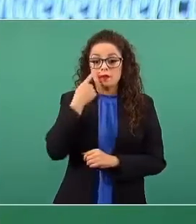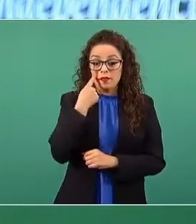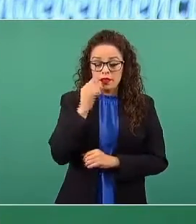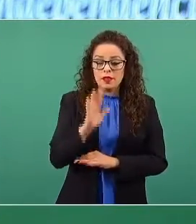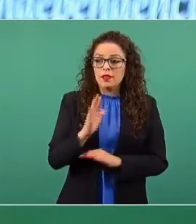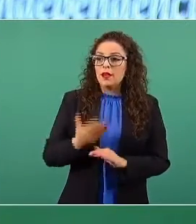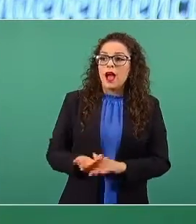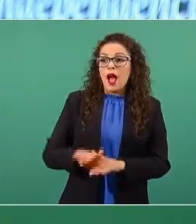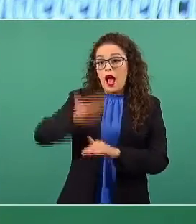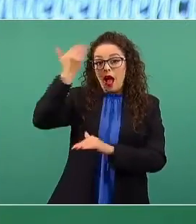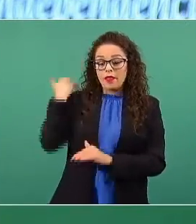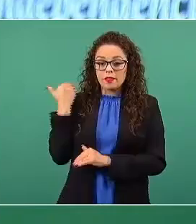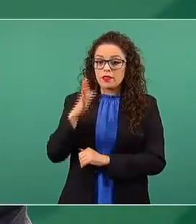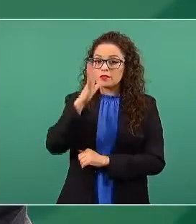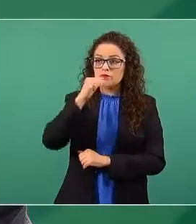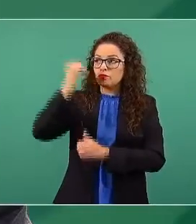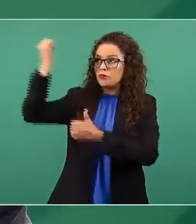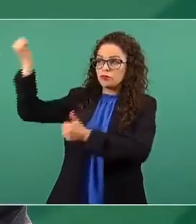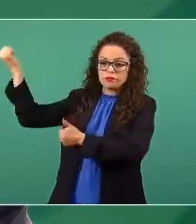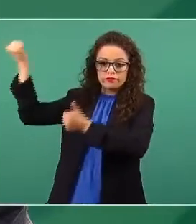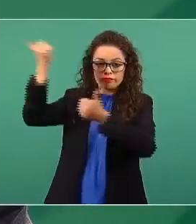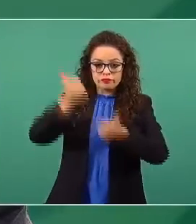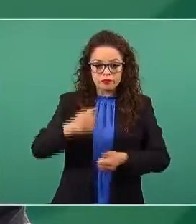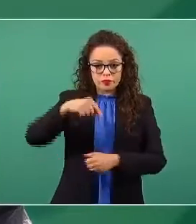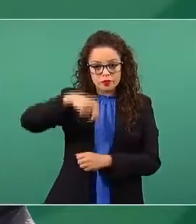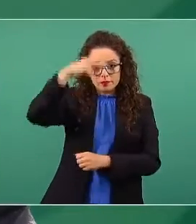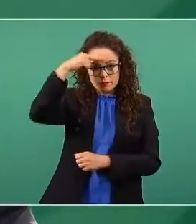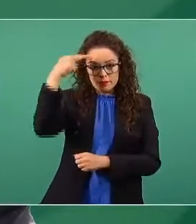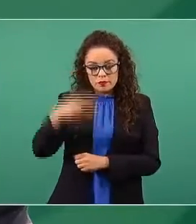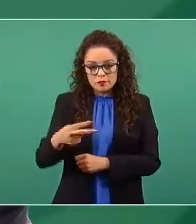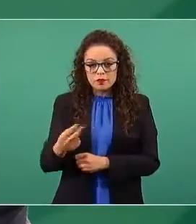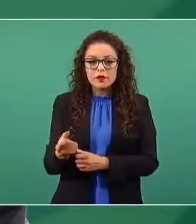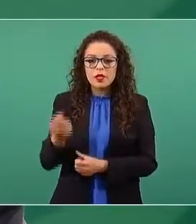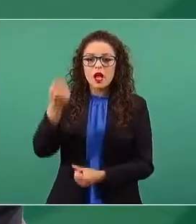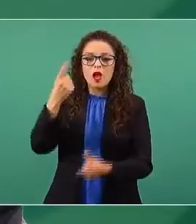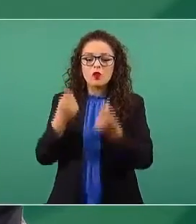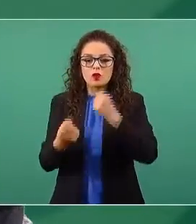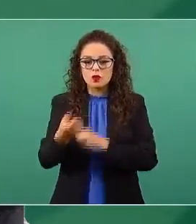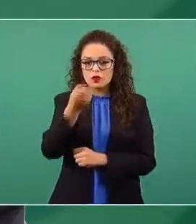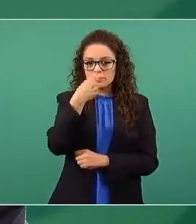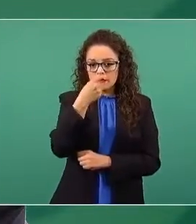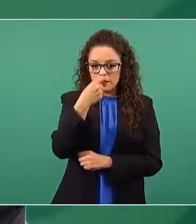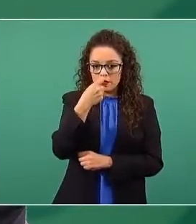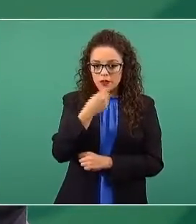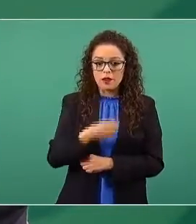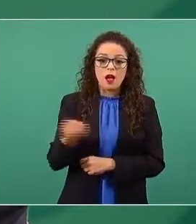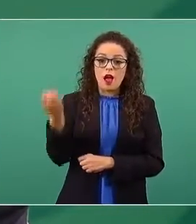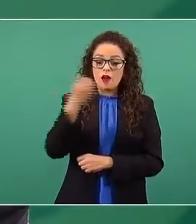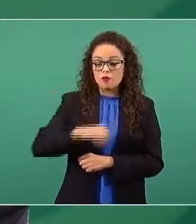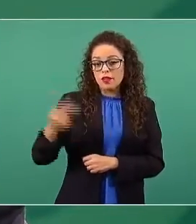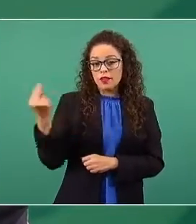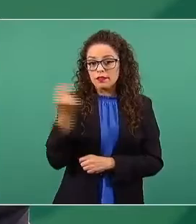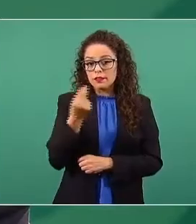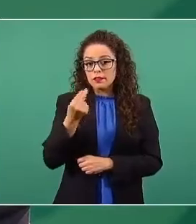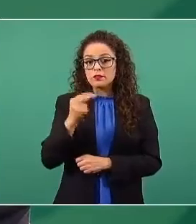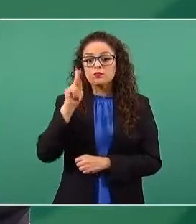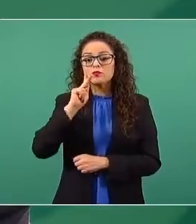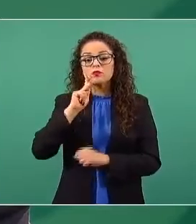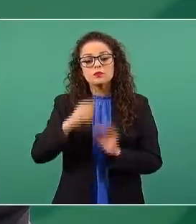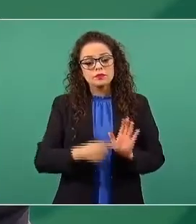podía importar a México ciertos medicamentos, a menos que se demostrara que